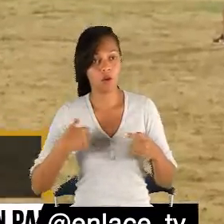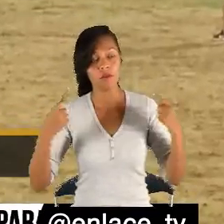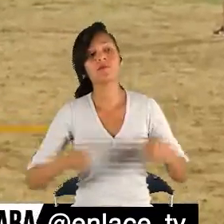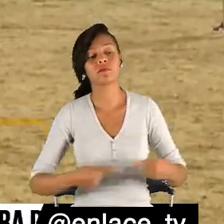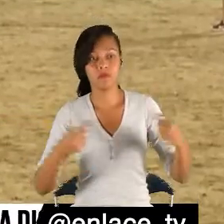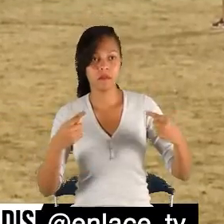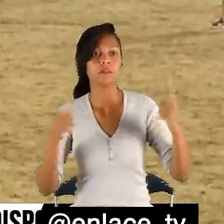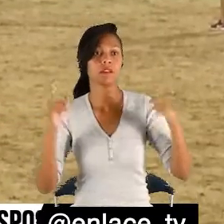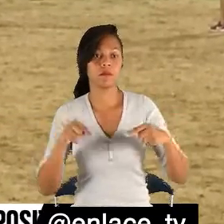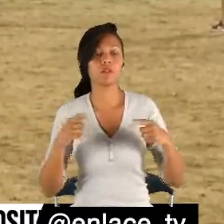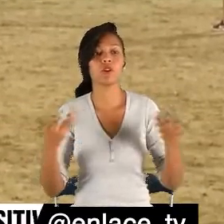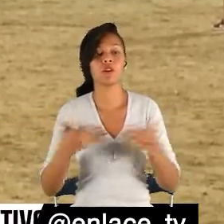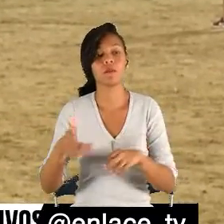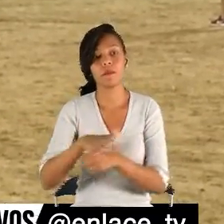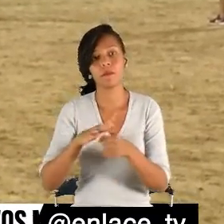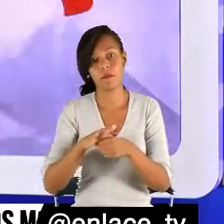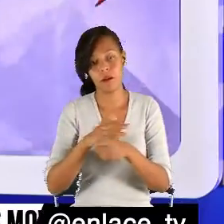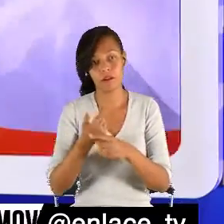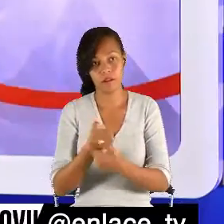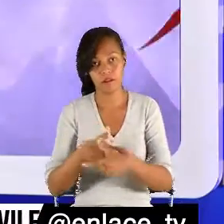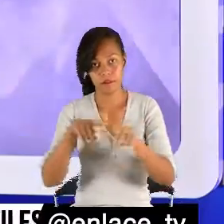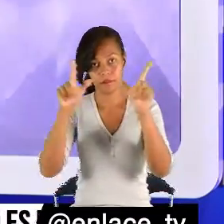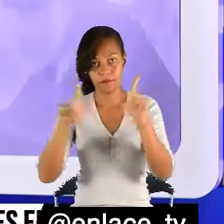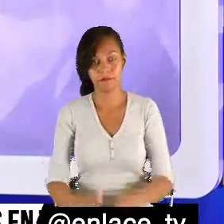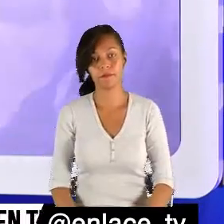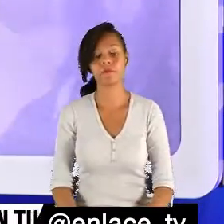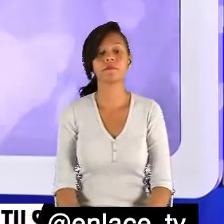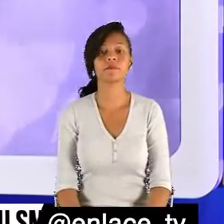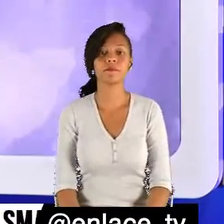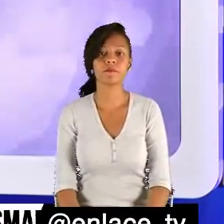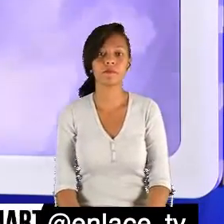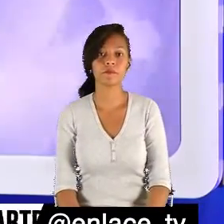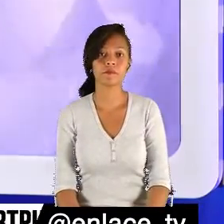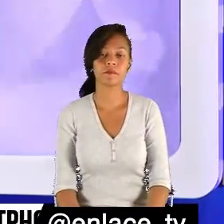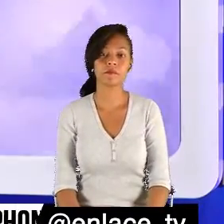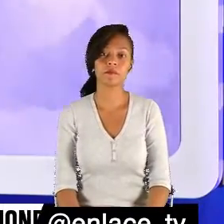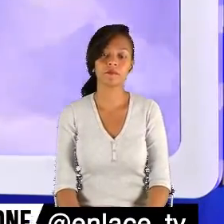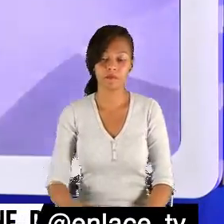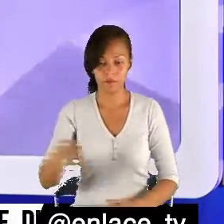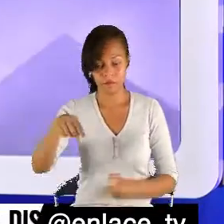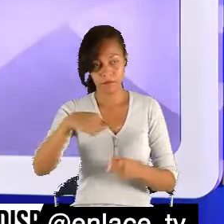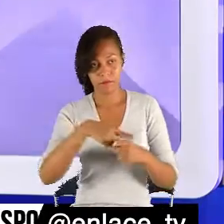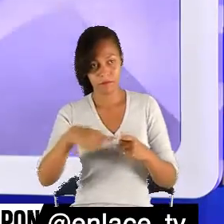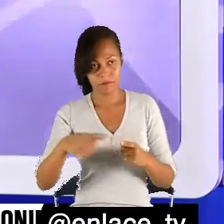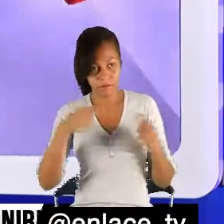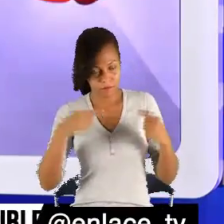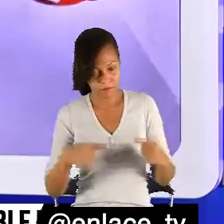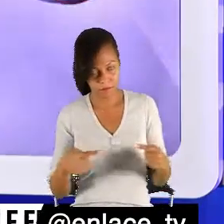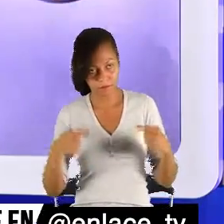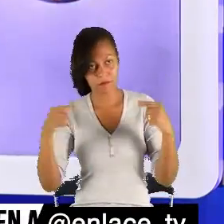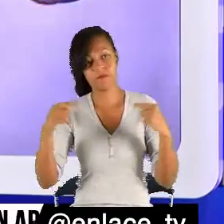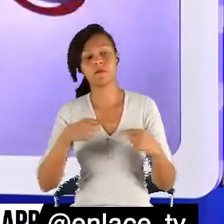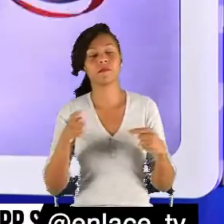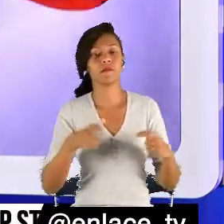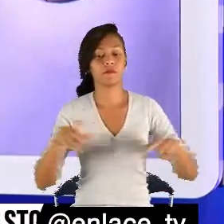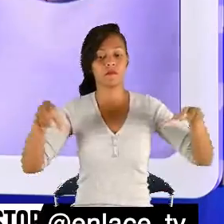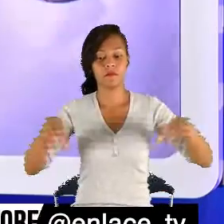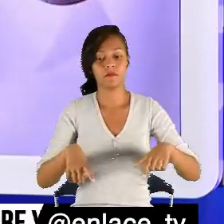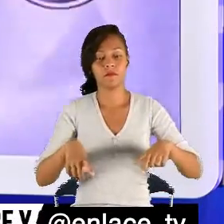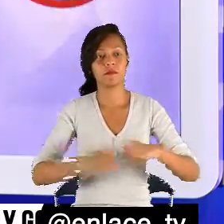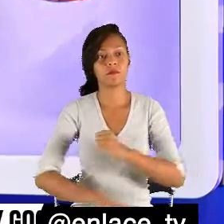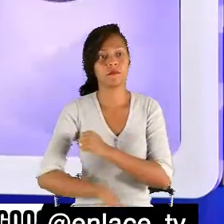florida en el barrio la libertad se juega esta semana una fecha más del torneo descentralizado de microfútbol en